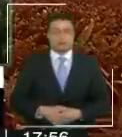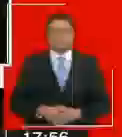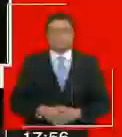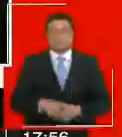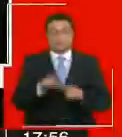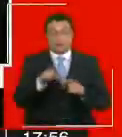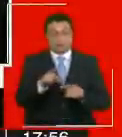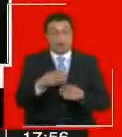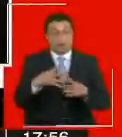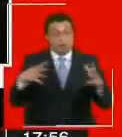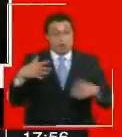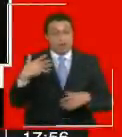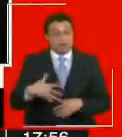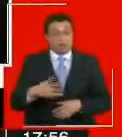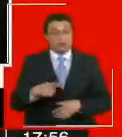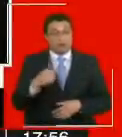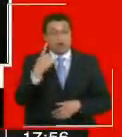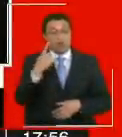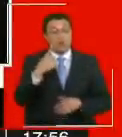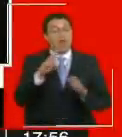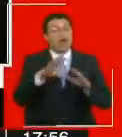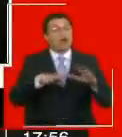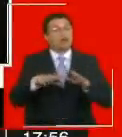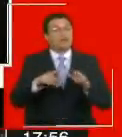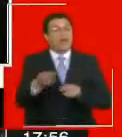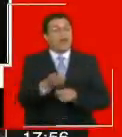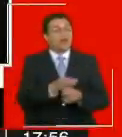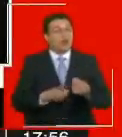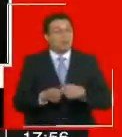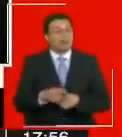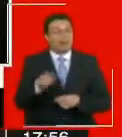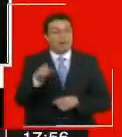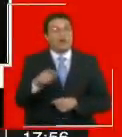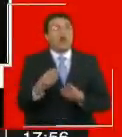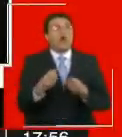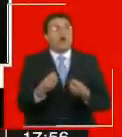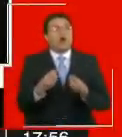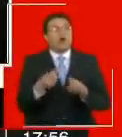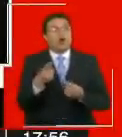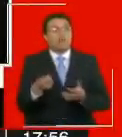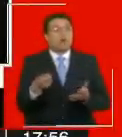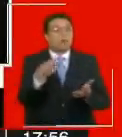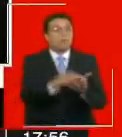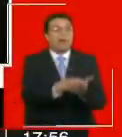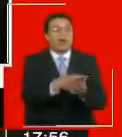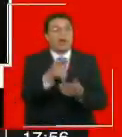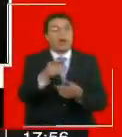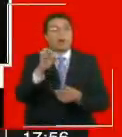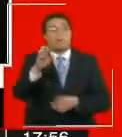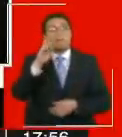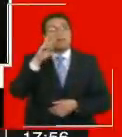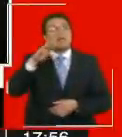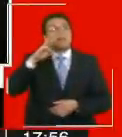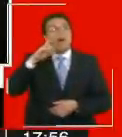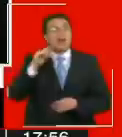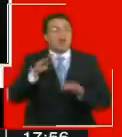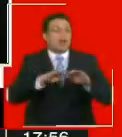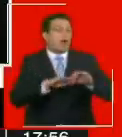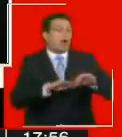eso es muy importante, pero también hay una parte económica. ¿Cómo se financian las primarias convencionales?